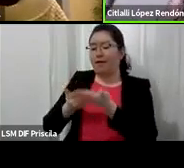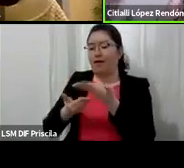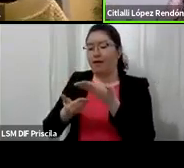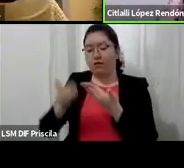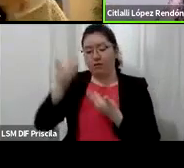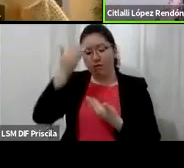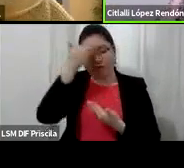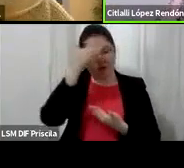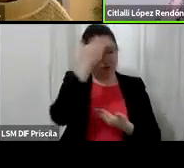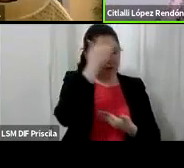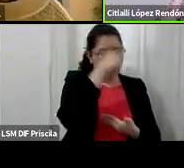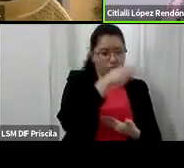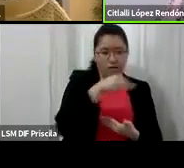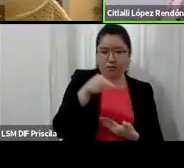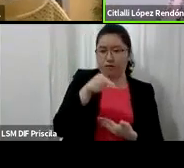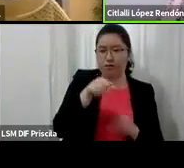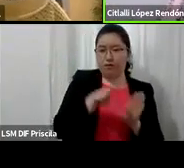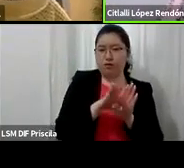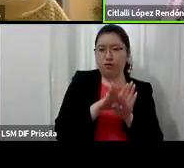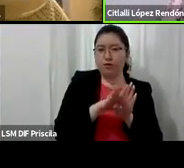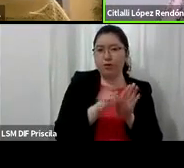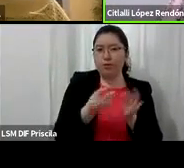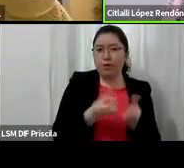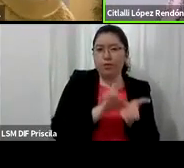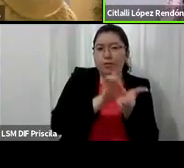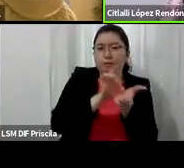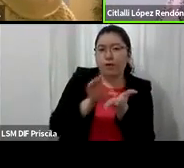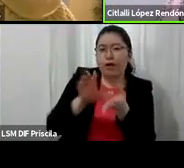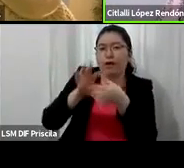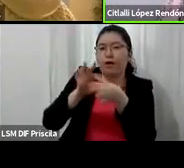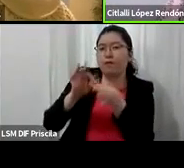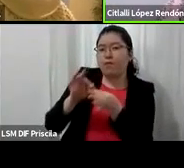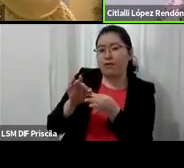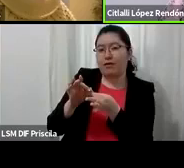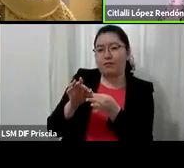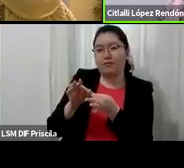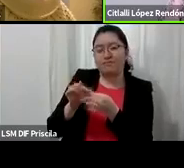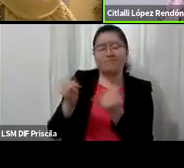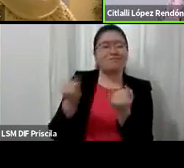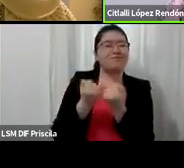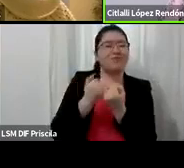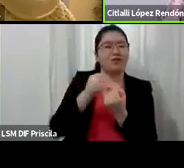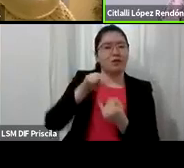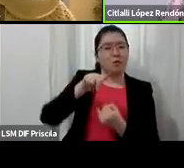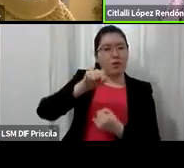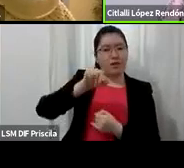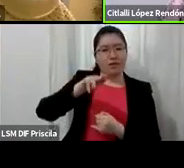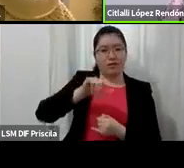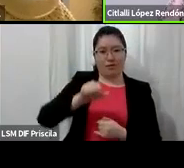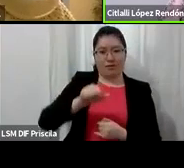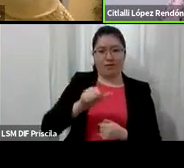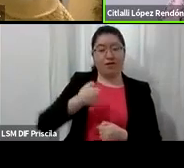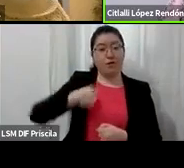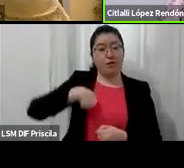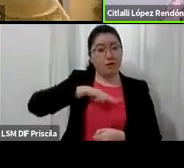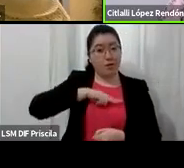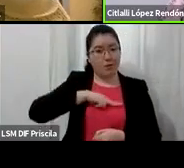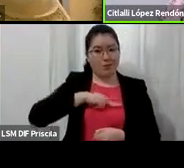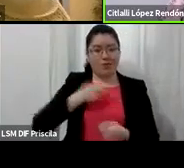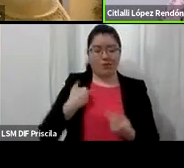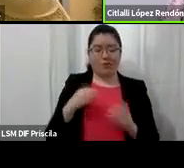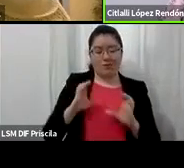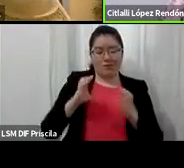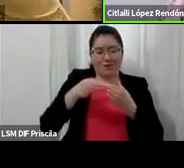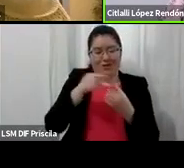Poco como lo mencionaba Tania, ¿no? Nosotras al construir comunidades, COCOA como nuestra primera comunidad, lo